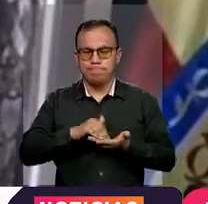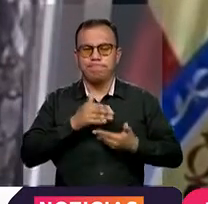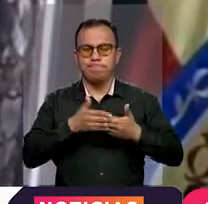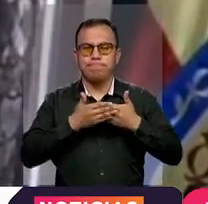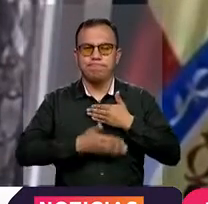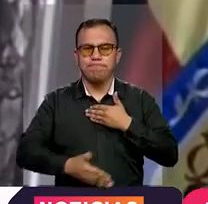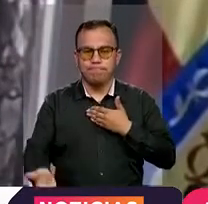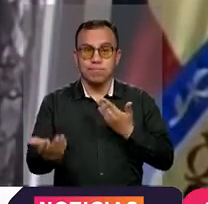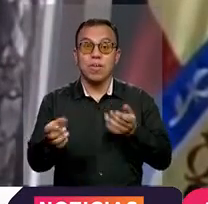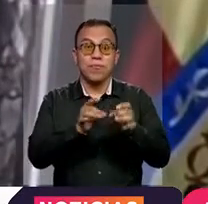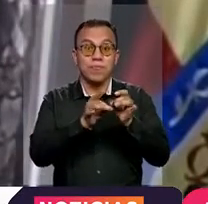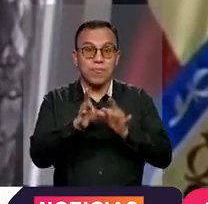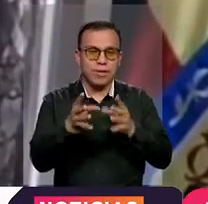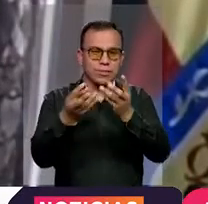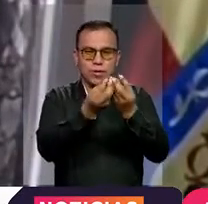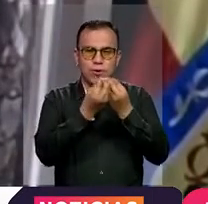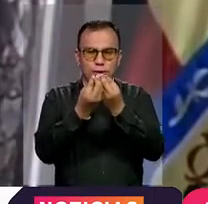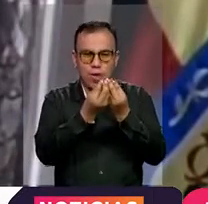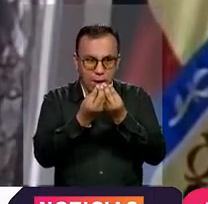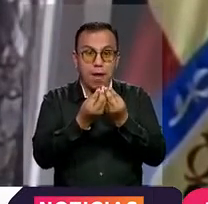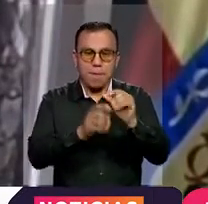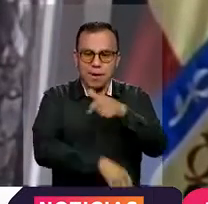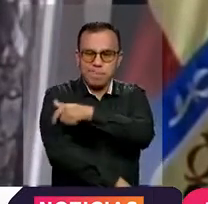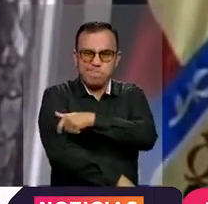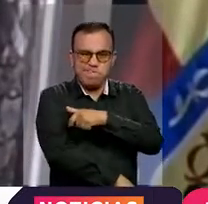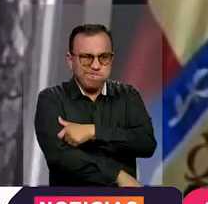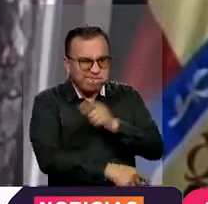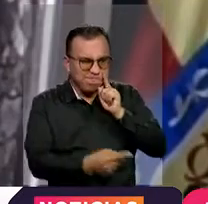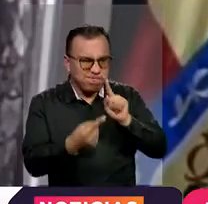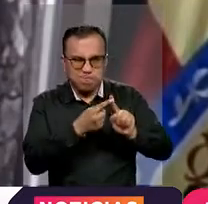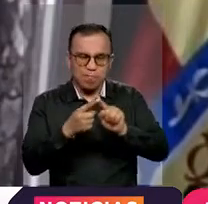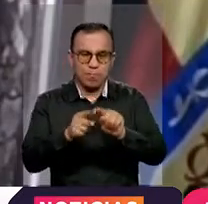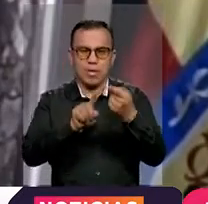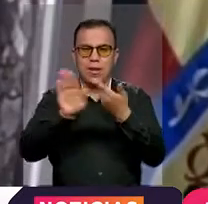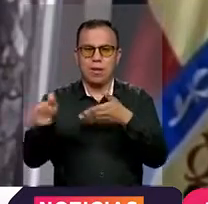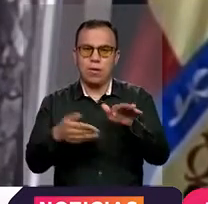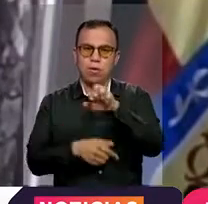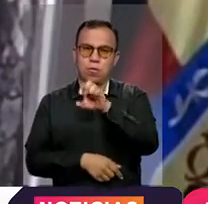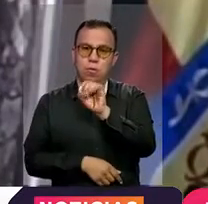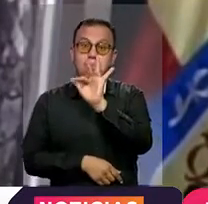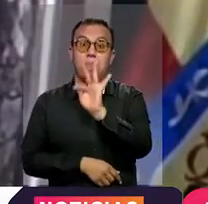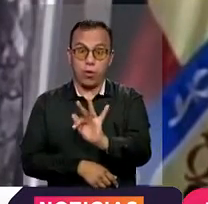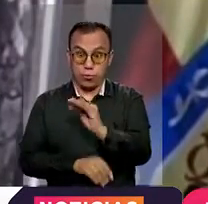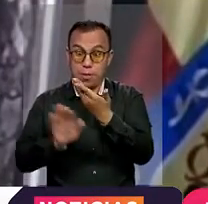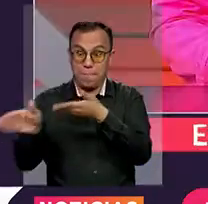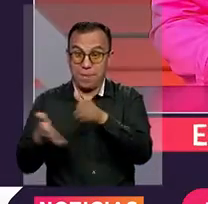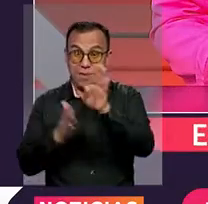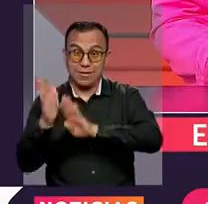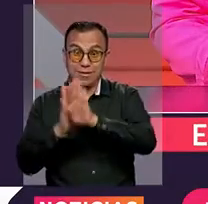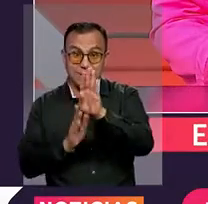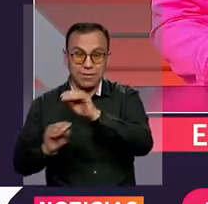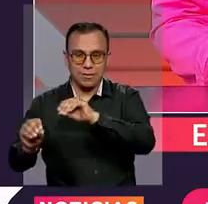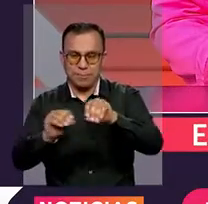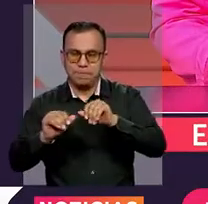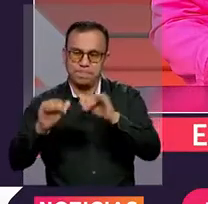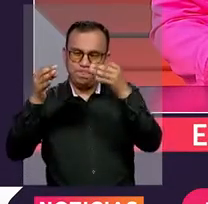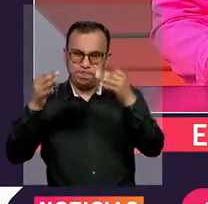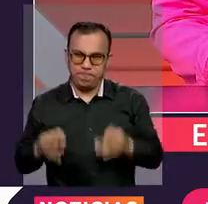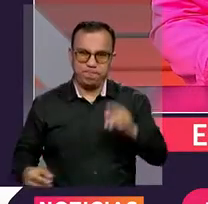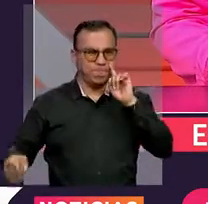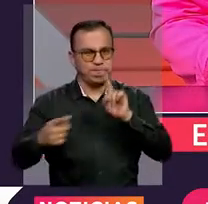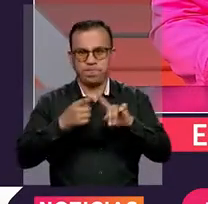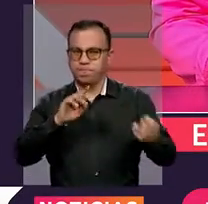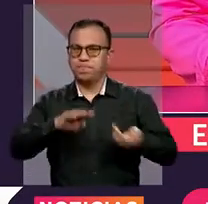a programar comisión del plan para discutir el POT. Debemos dar ese debate. Yo creo que esa tiene que ser la